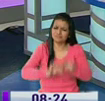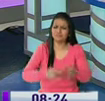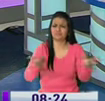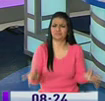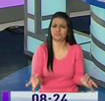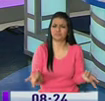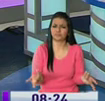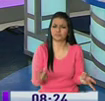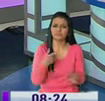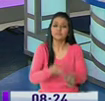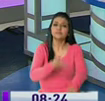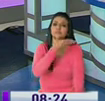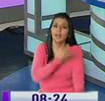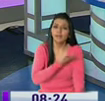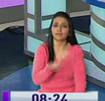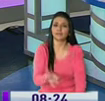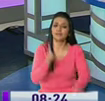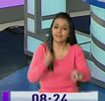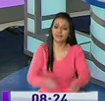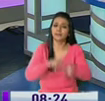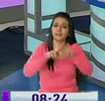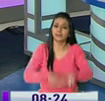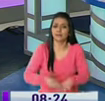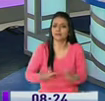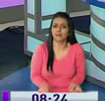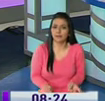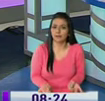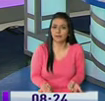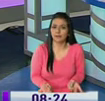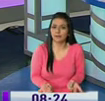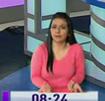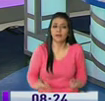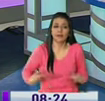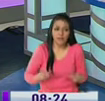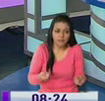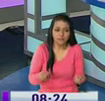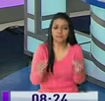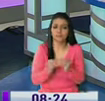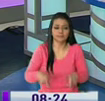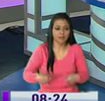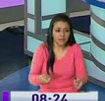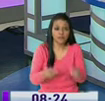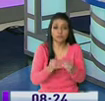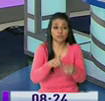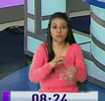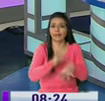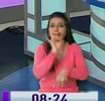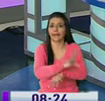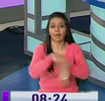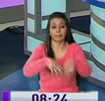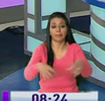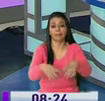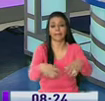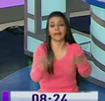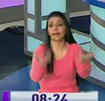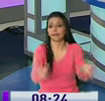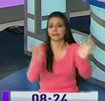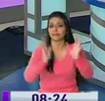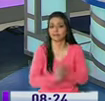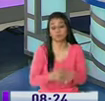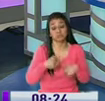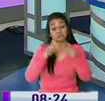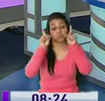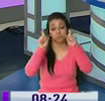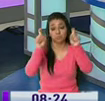cuando eso se tenía que haber revisado? Porque puede pasar. ¿Y otro gasto más o se les va a dejar a los vecinos así con los vecinos salidos, me pregunto? Ay,